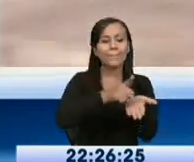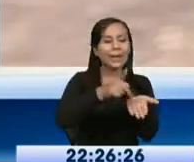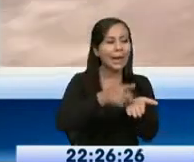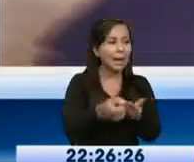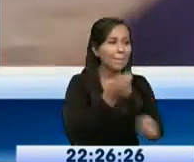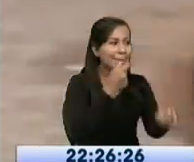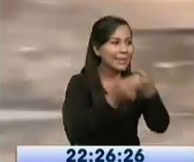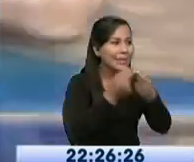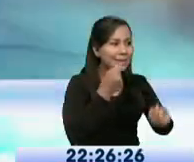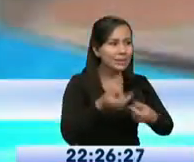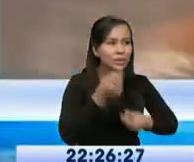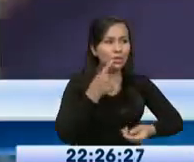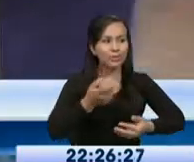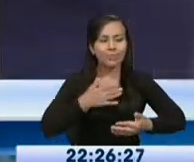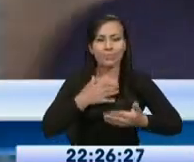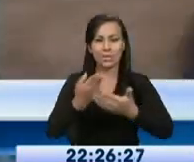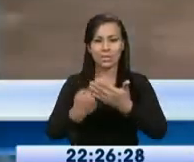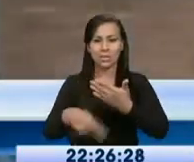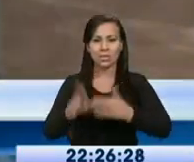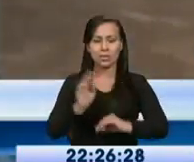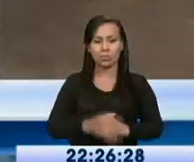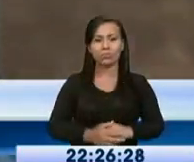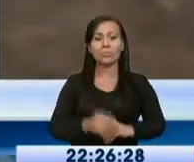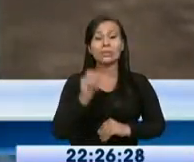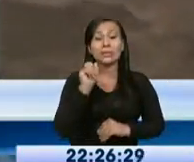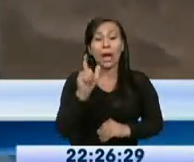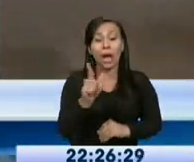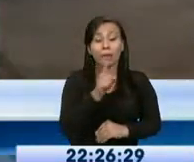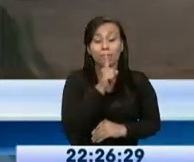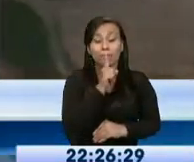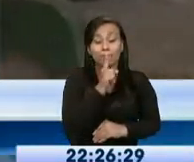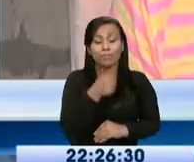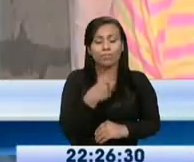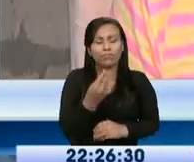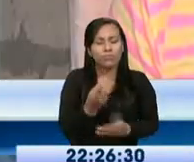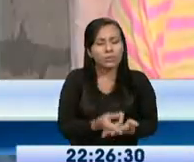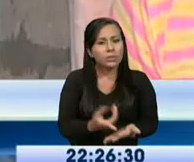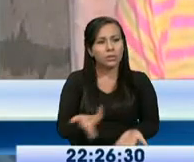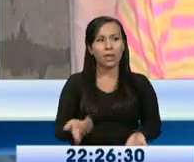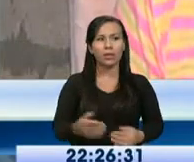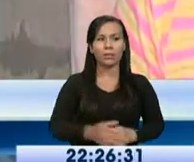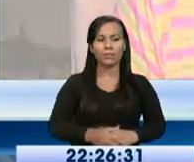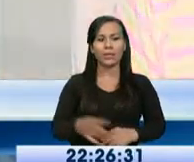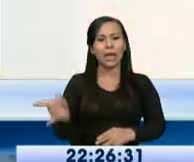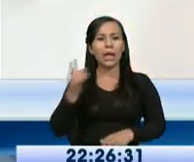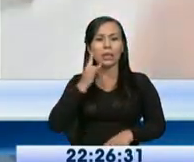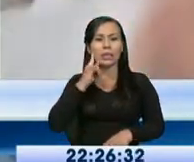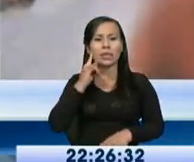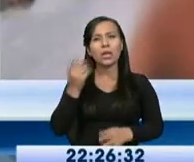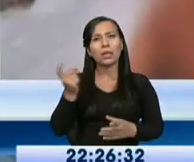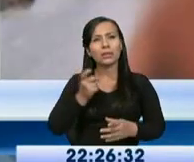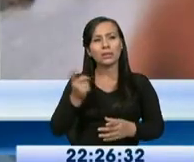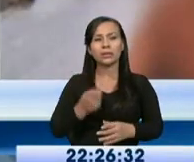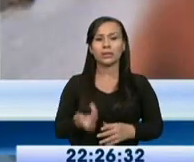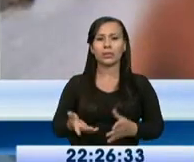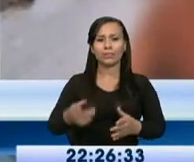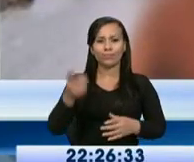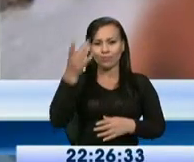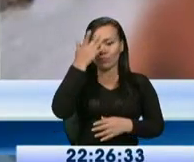porque el tratamiento de ella es muy costoso. Si la mejora de ella está aquí o en otro lado. Ella tiene que usar una